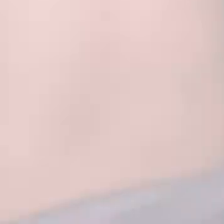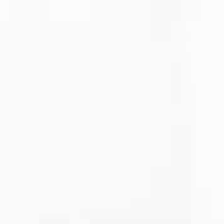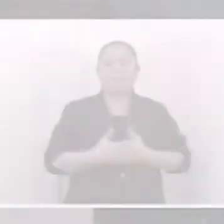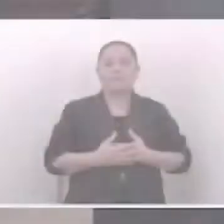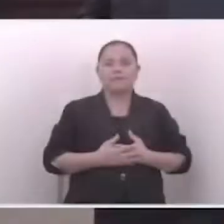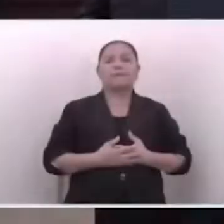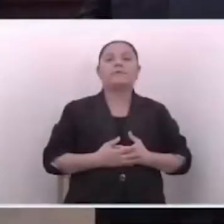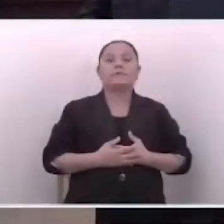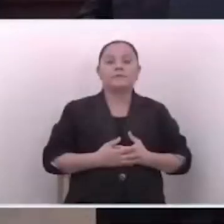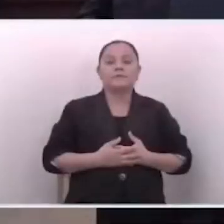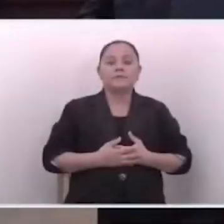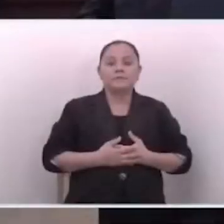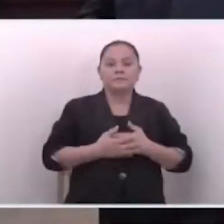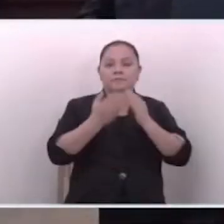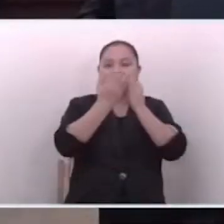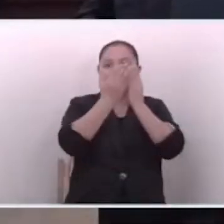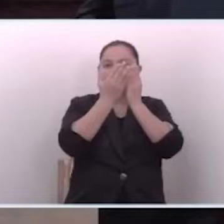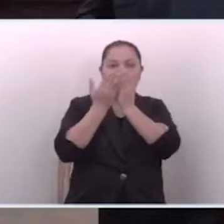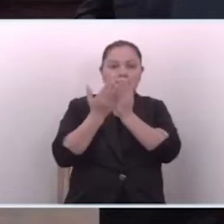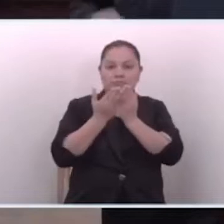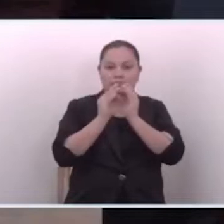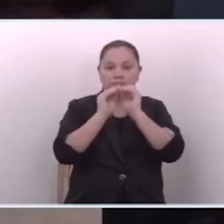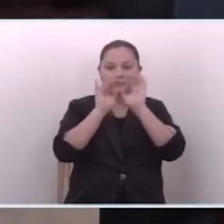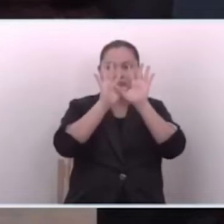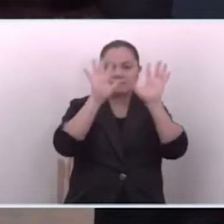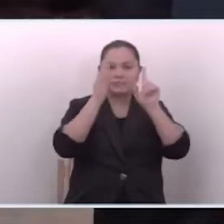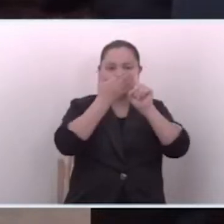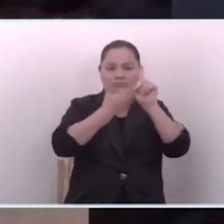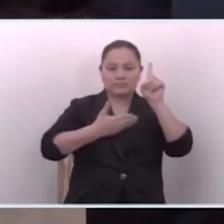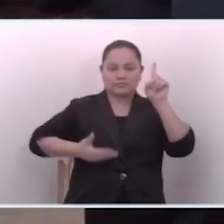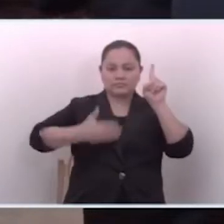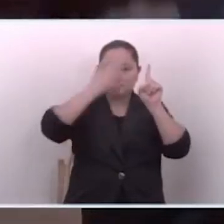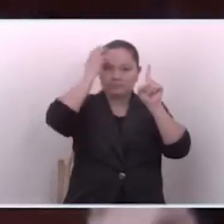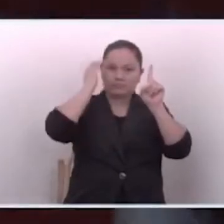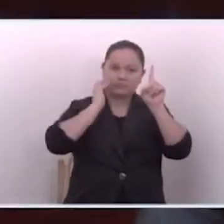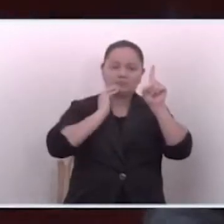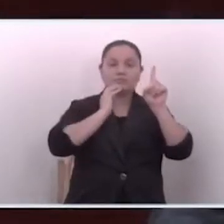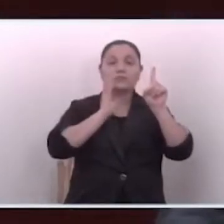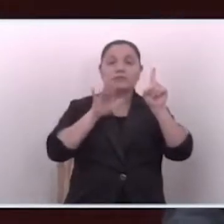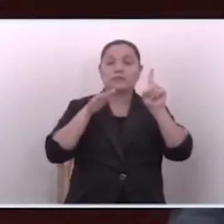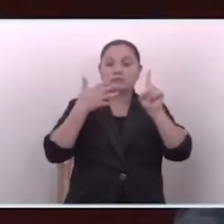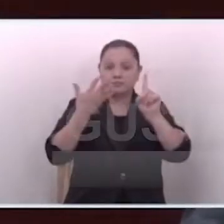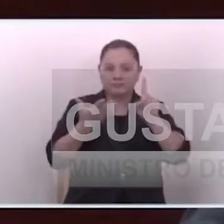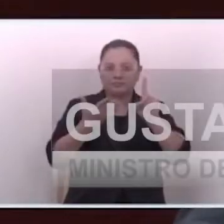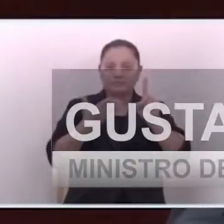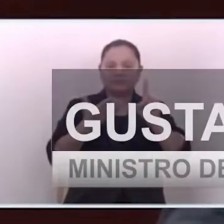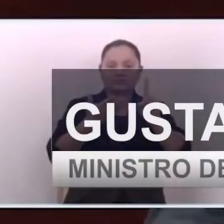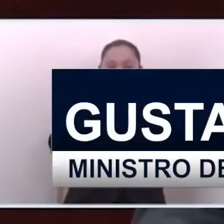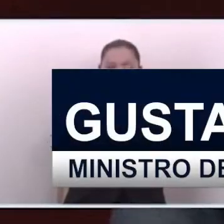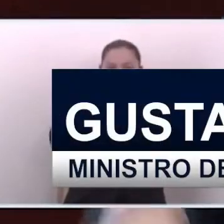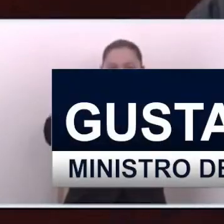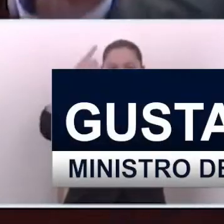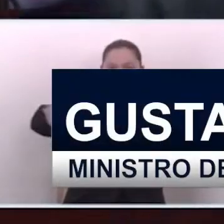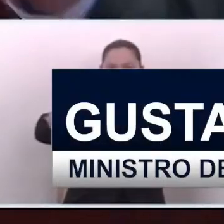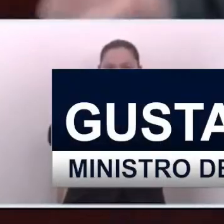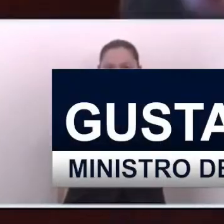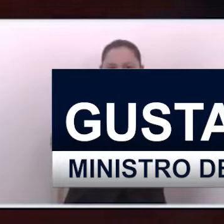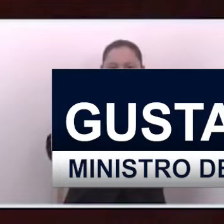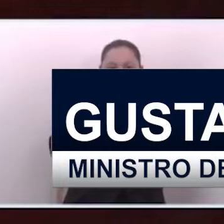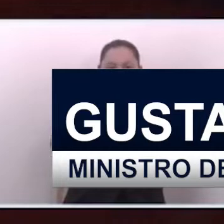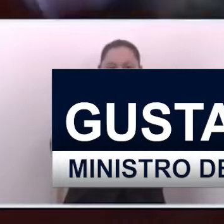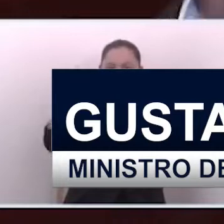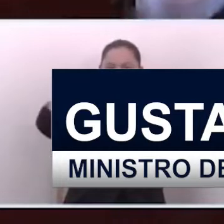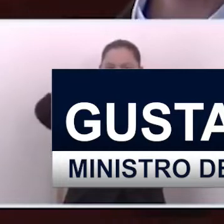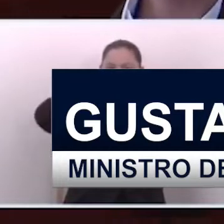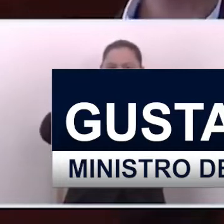pandillas. Esa lectura la tiene bien clara el presidente Nayib Bukele, y es por eso que nos ha pedido que hagamos toda una